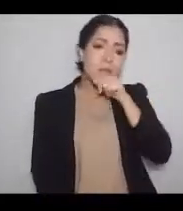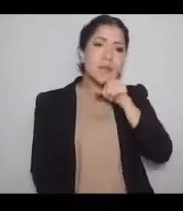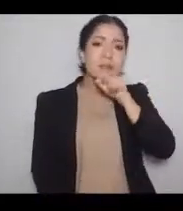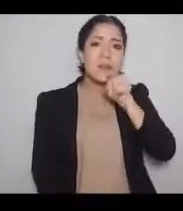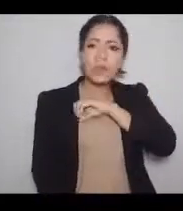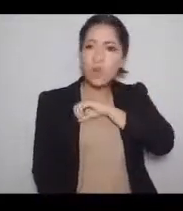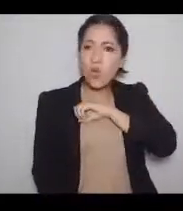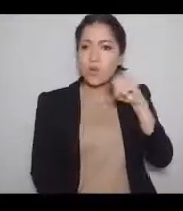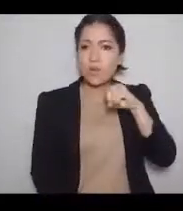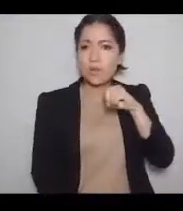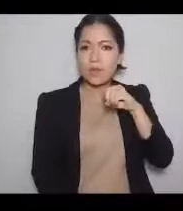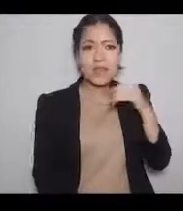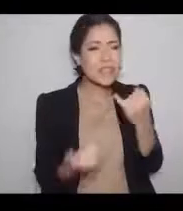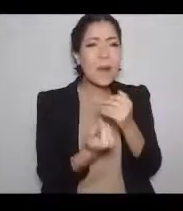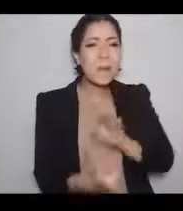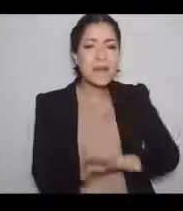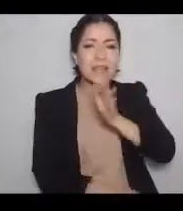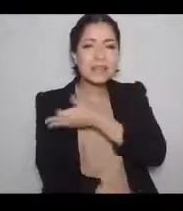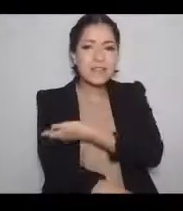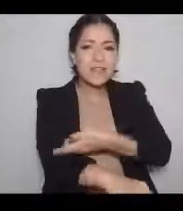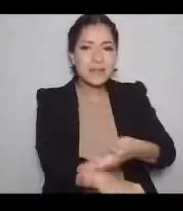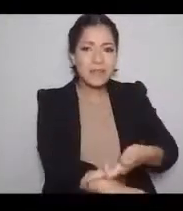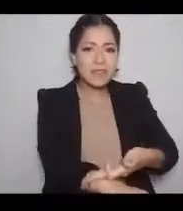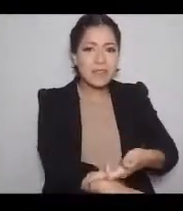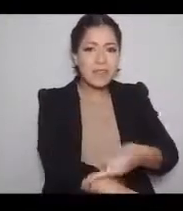¿eh? No tienes que impresionar a nadie.